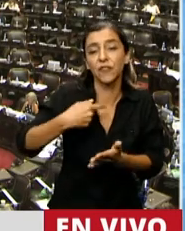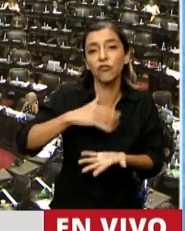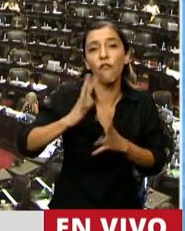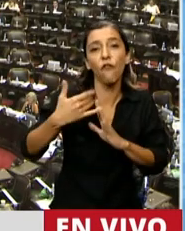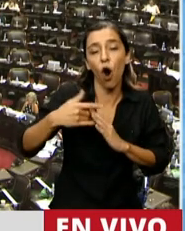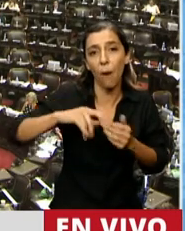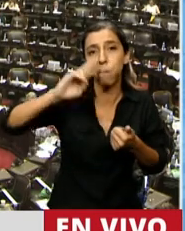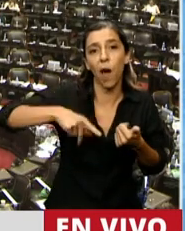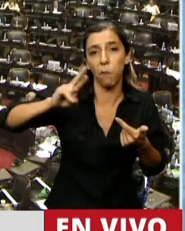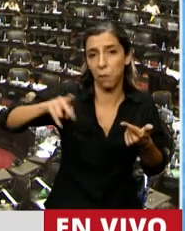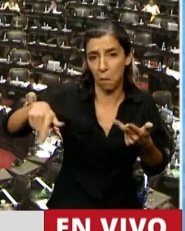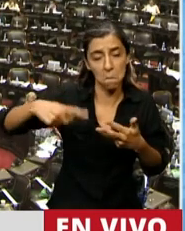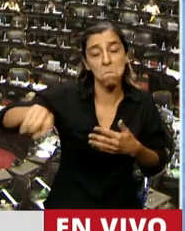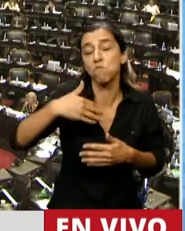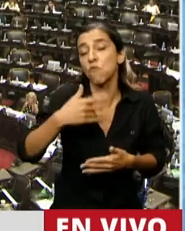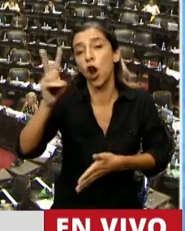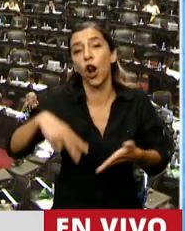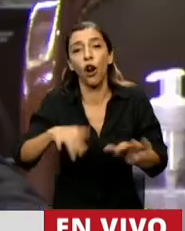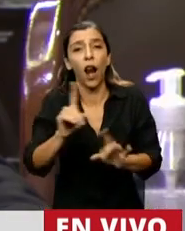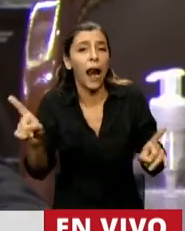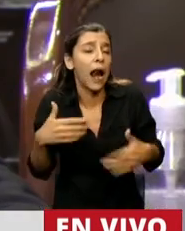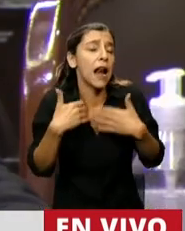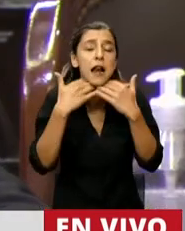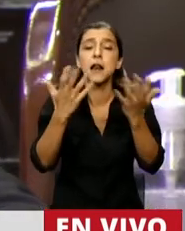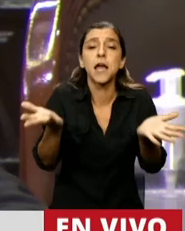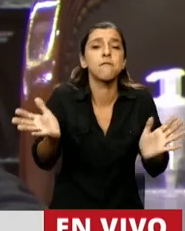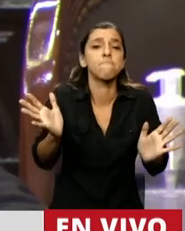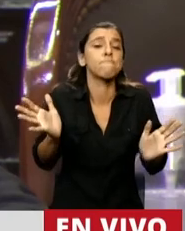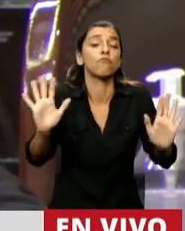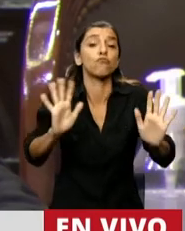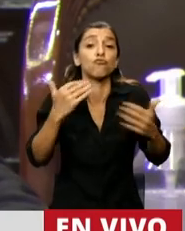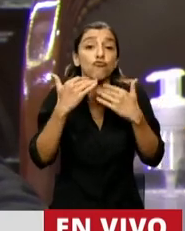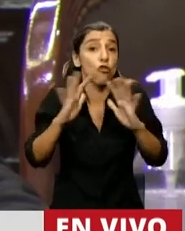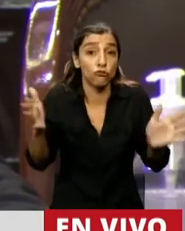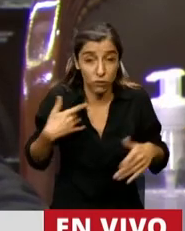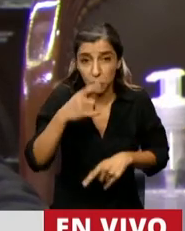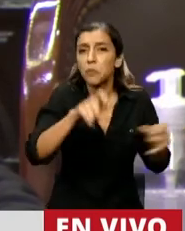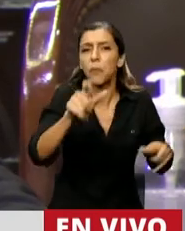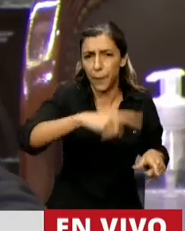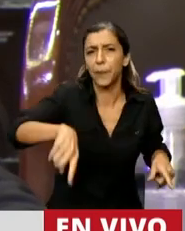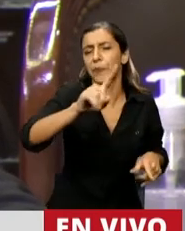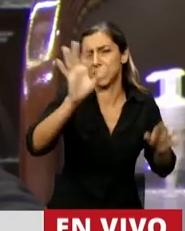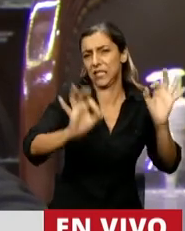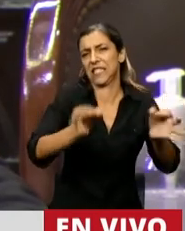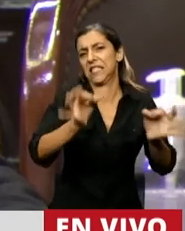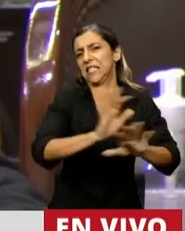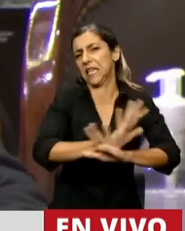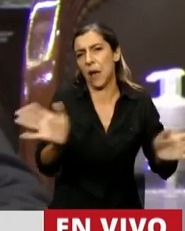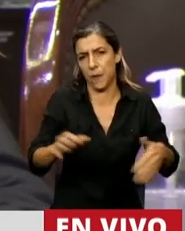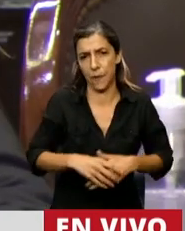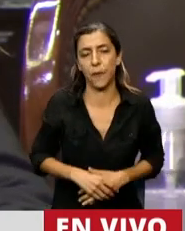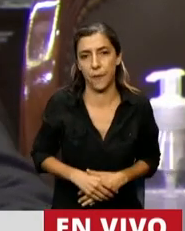o no lo quieren saber, o no leen el boletín oficial, o no se enteran, o están muy lejos de la gente, pero esto la gente, repito, lo sabe